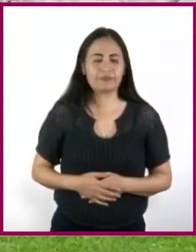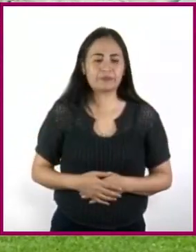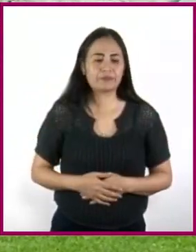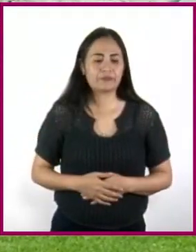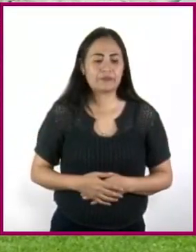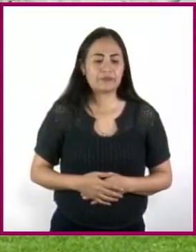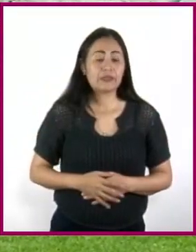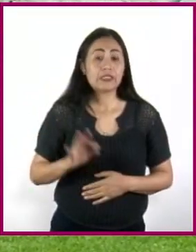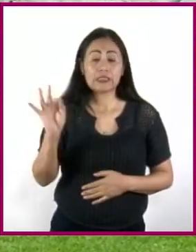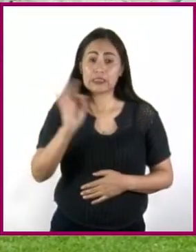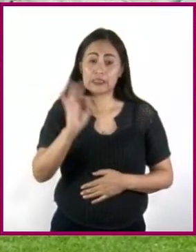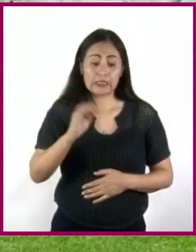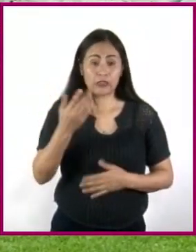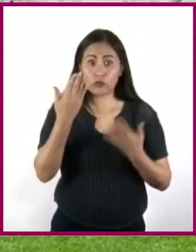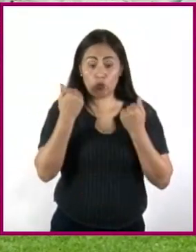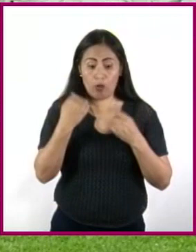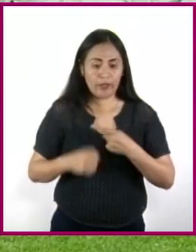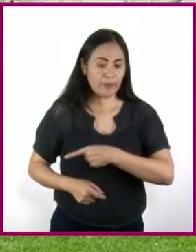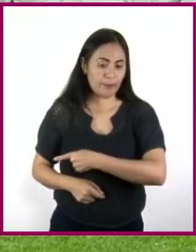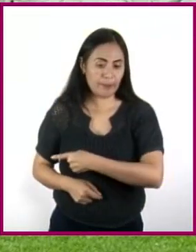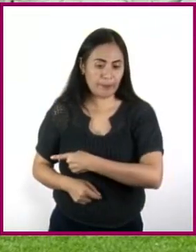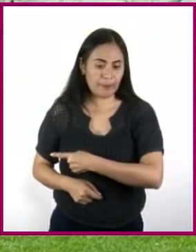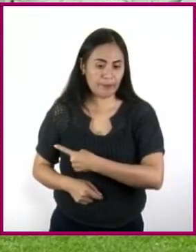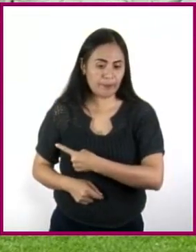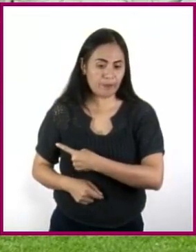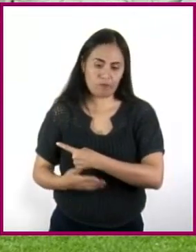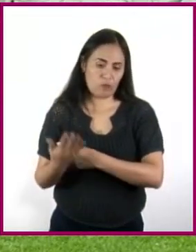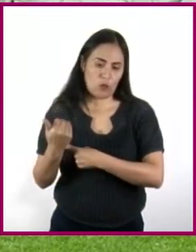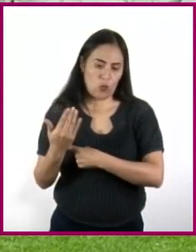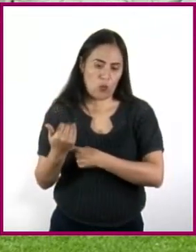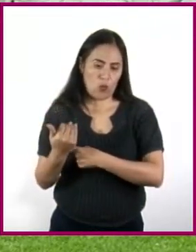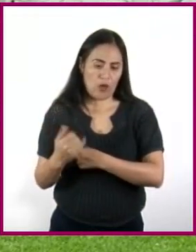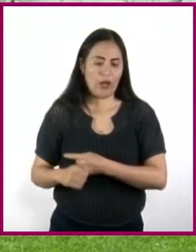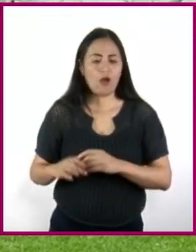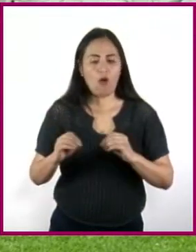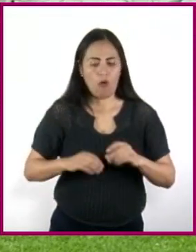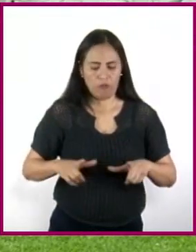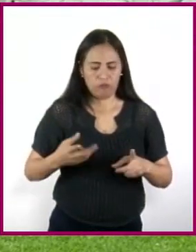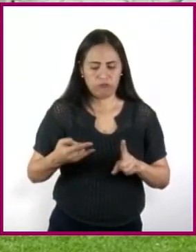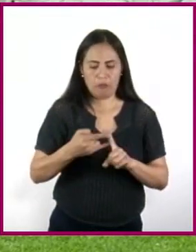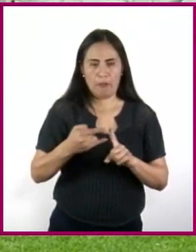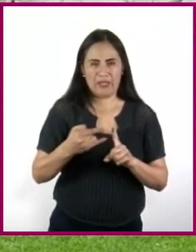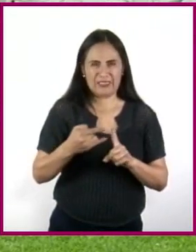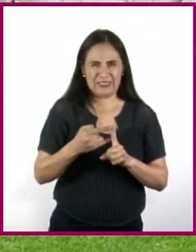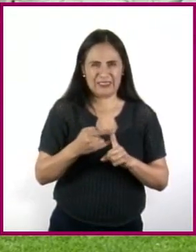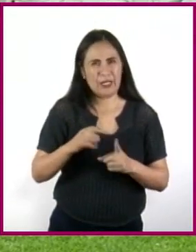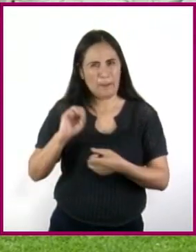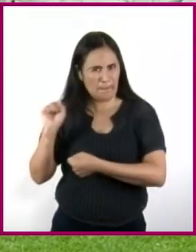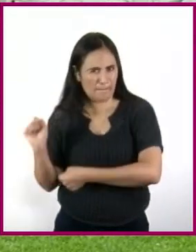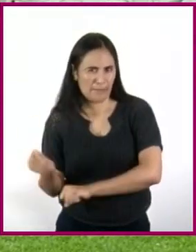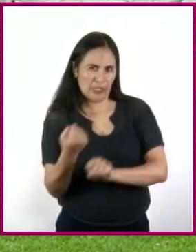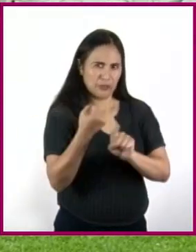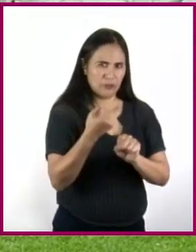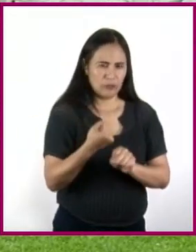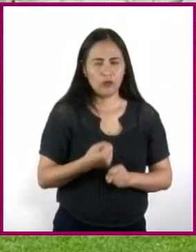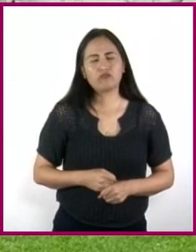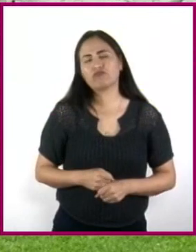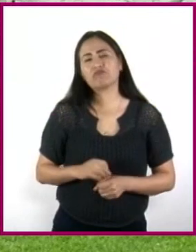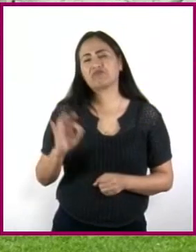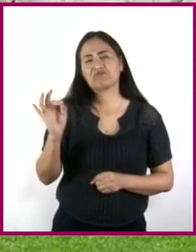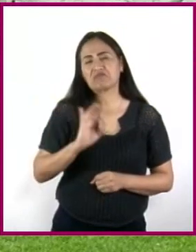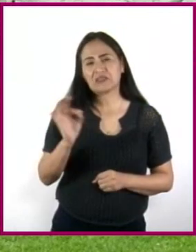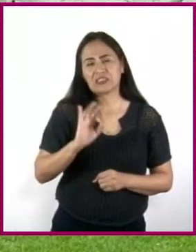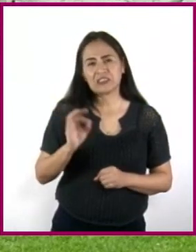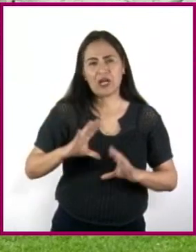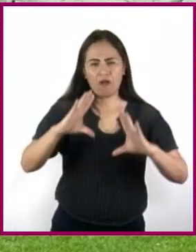un implemento como este o no cuentas con la base de béisbol, puedes anticiparte utilizando un colchón,